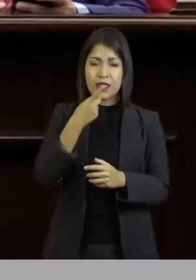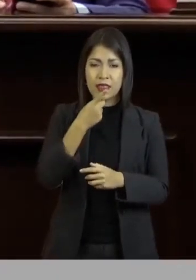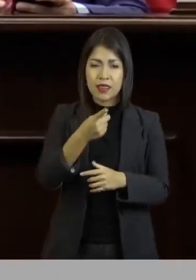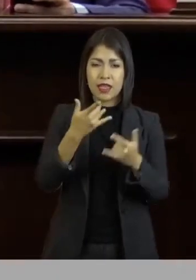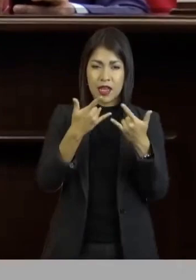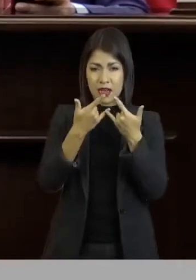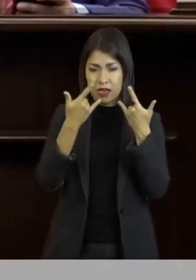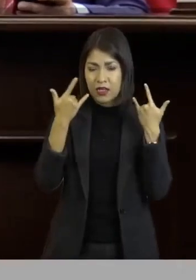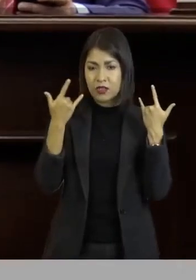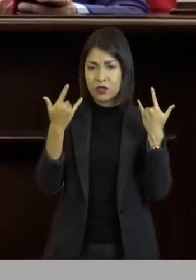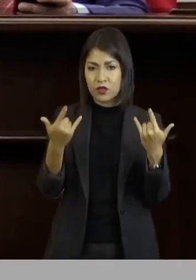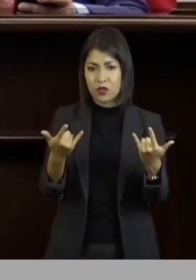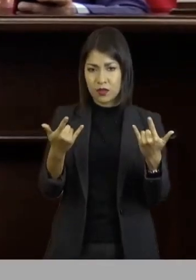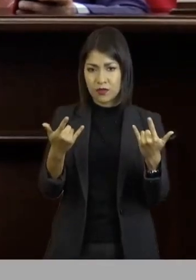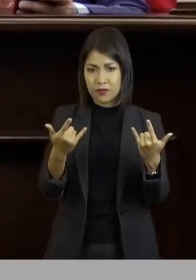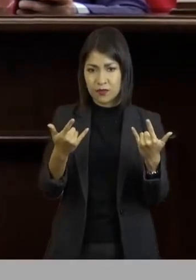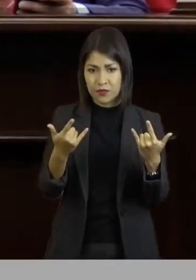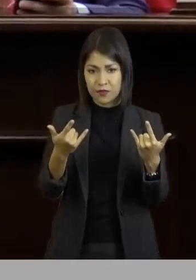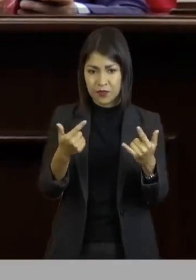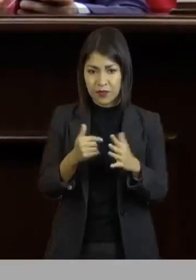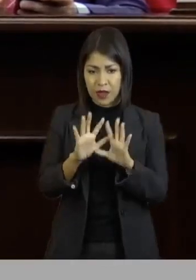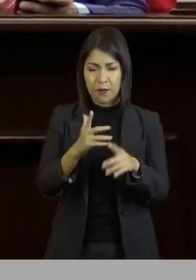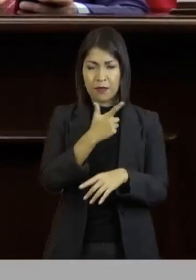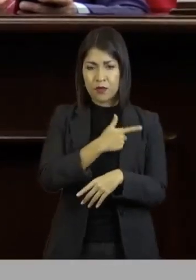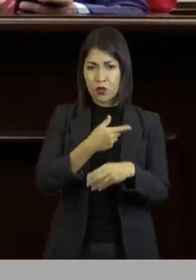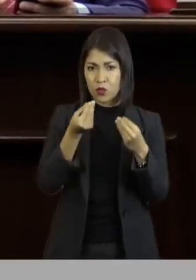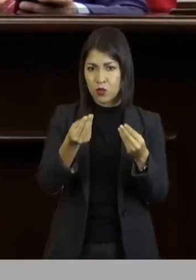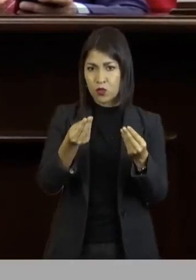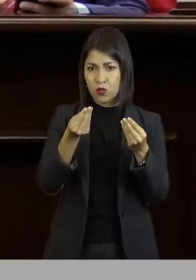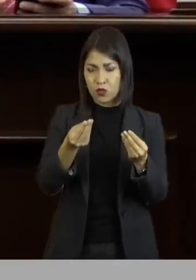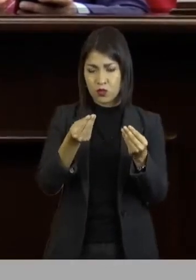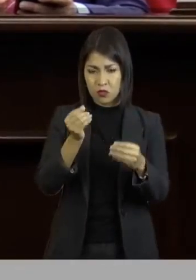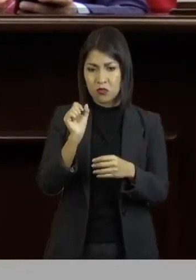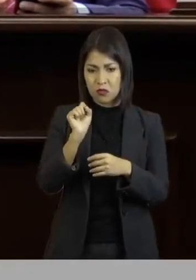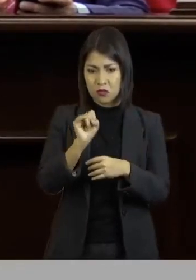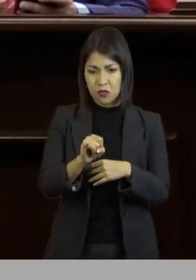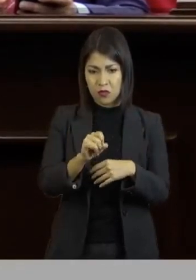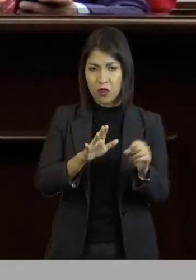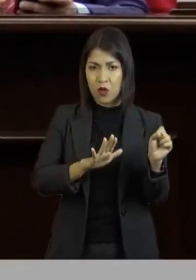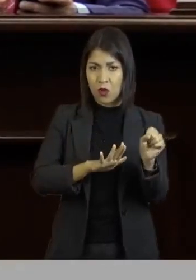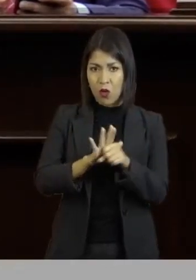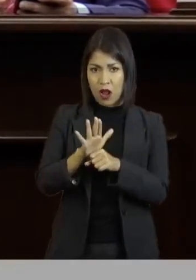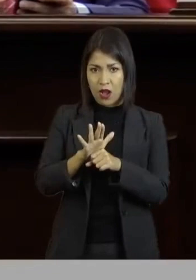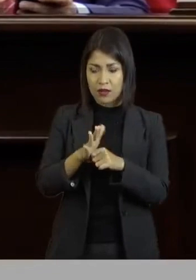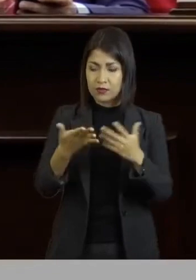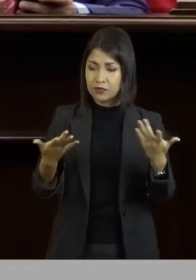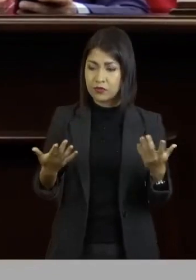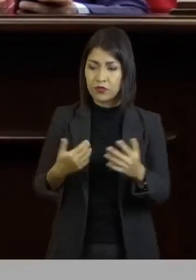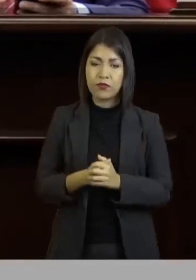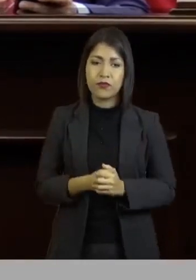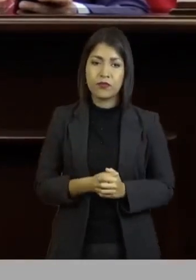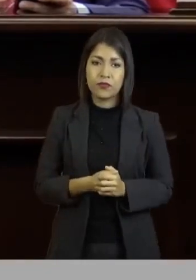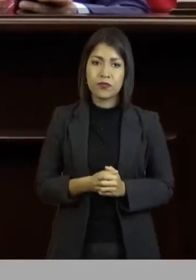historia que me gusta mucho, que es el momento en el